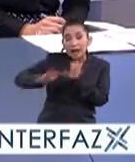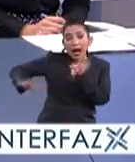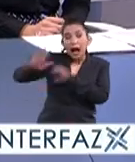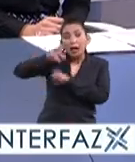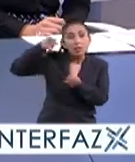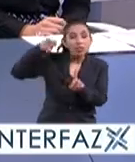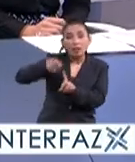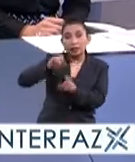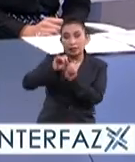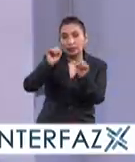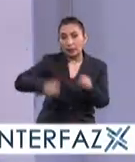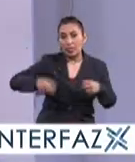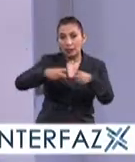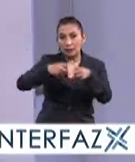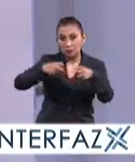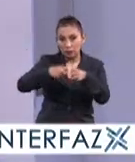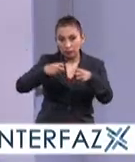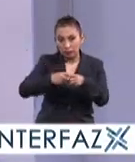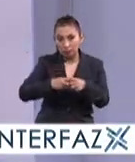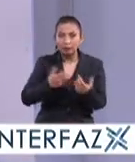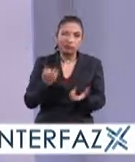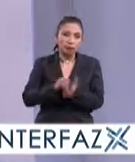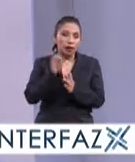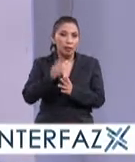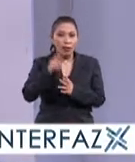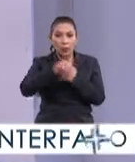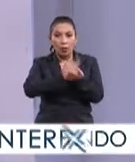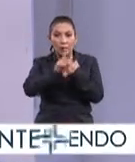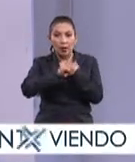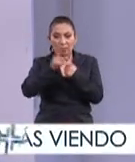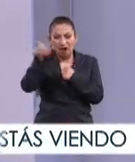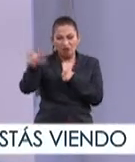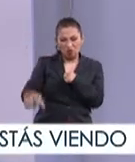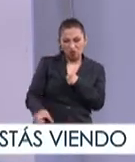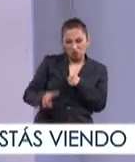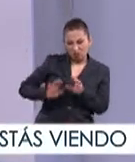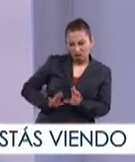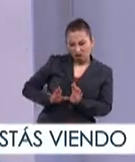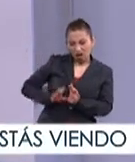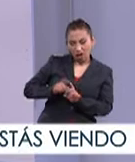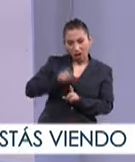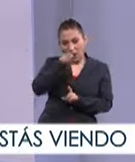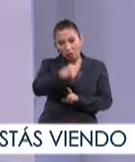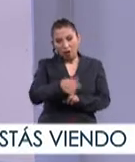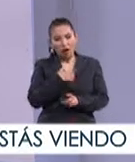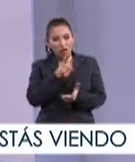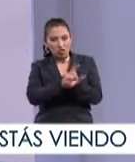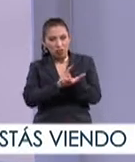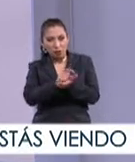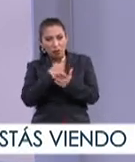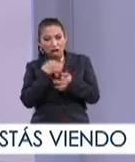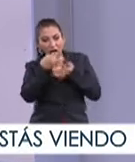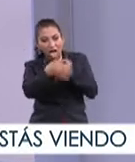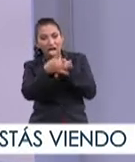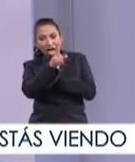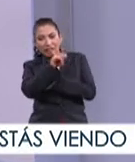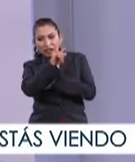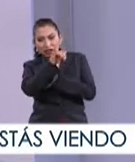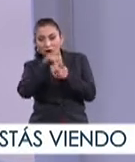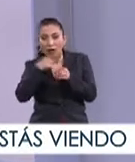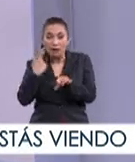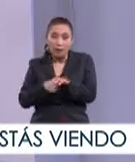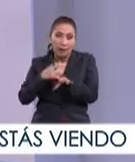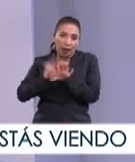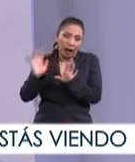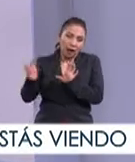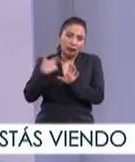campo específico del sistema nervioso, ya sea trastornos de la conducta, trastornos como adicciones o enfermedades ya